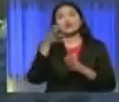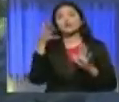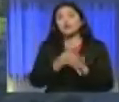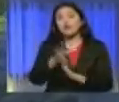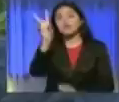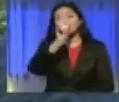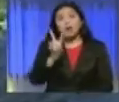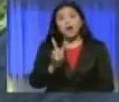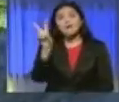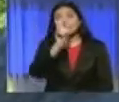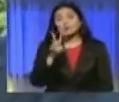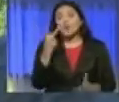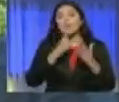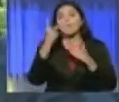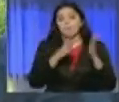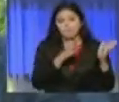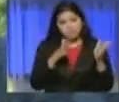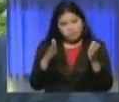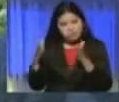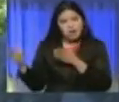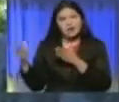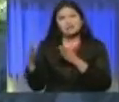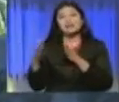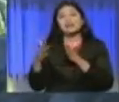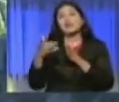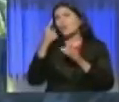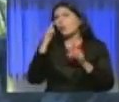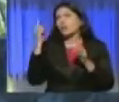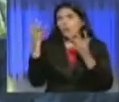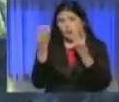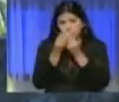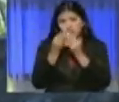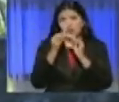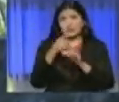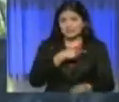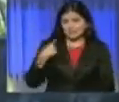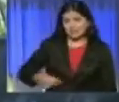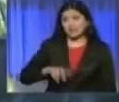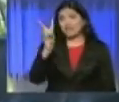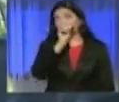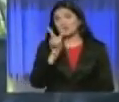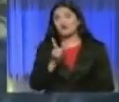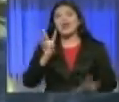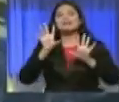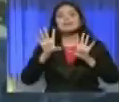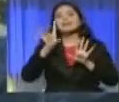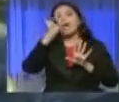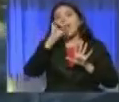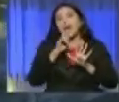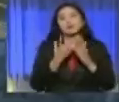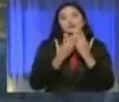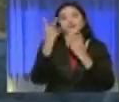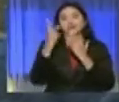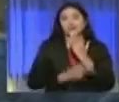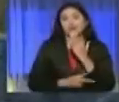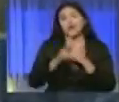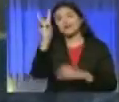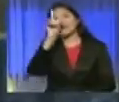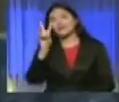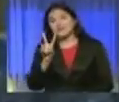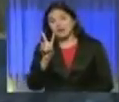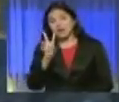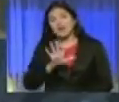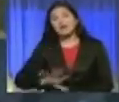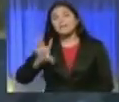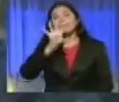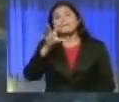pues Venezuela tiene un plan de desarrollo a 10 años con China, un plan conjunto de desarrollo donde se vincula tanto el plan de desarrollo de China como el plan de la